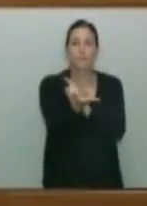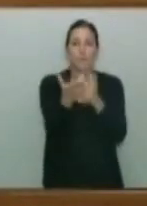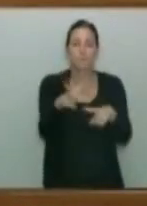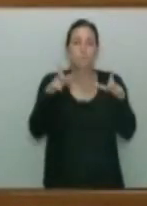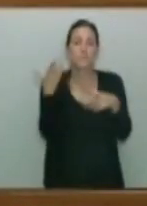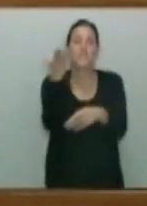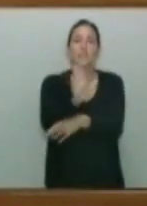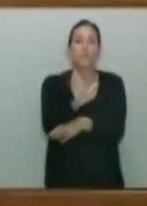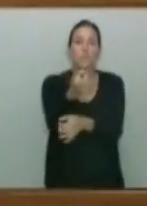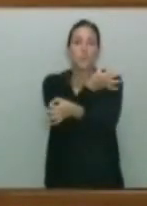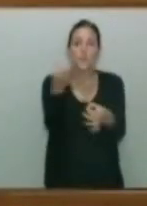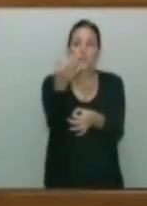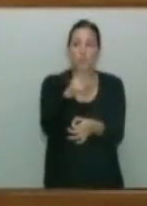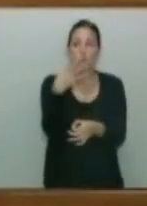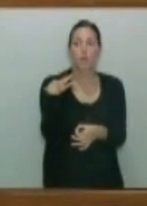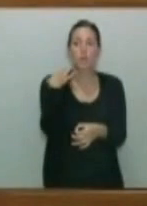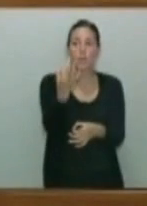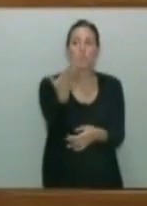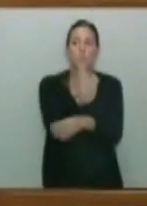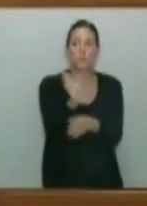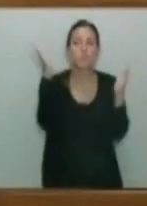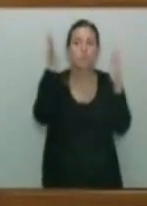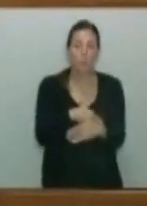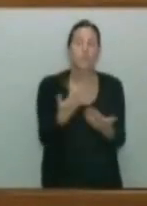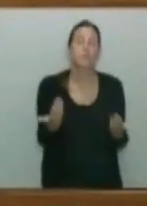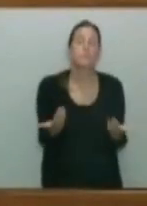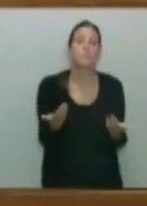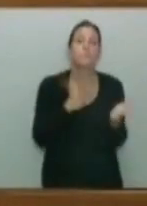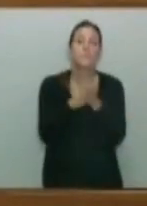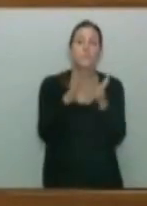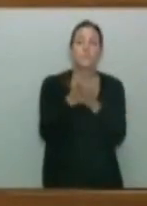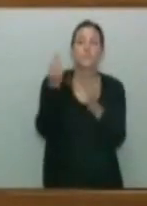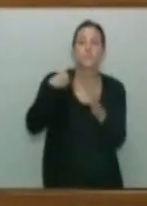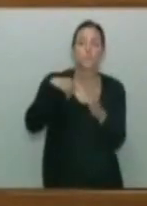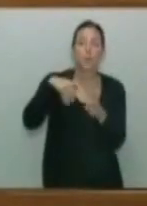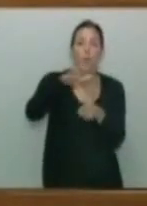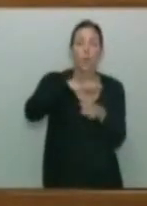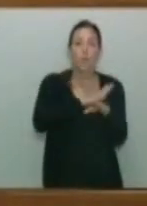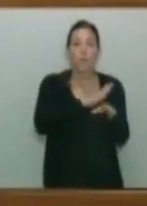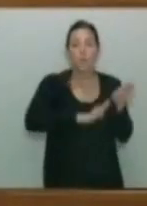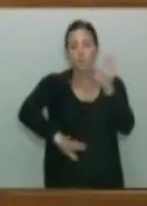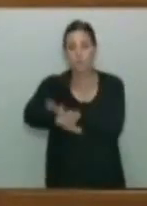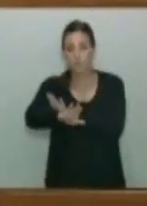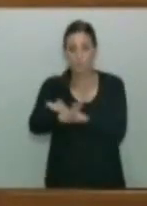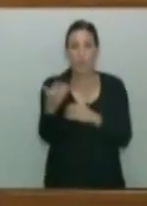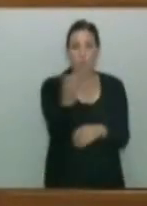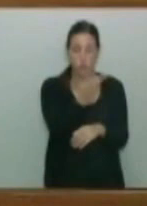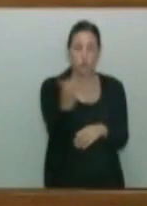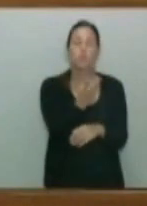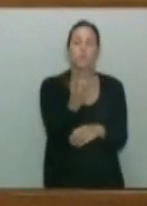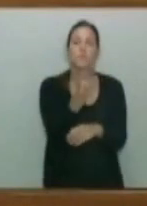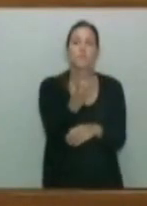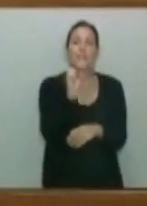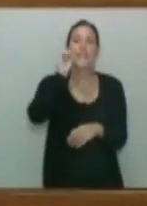La barrera electoral real, no la legal, la barrera electoral real que existe tanto en la circunscripción oriental como en la circunscripción occidental supera